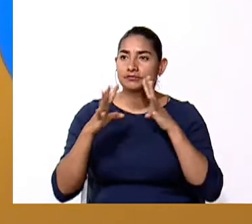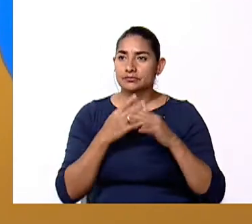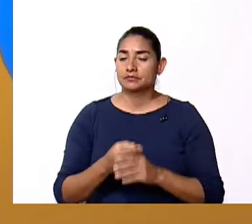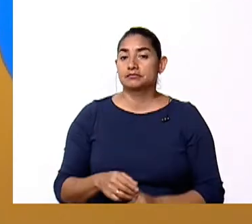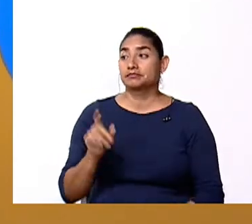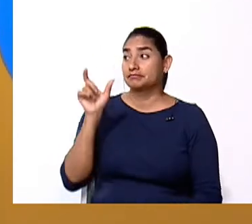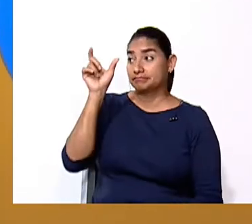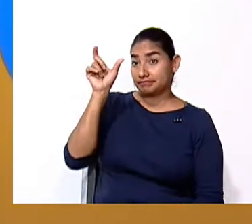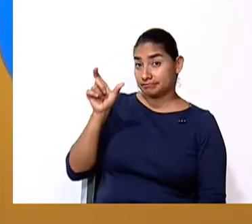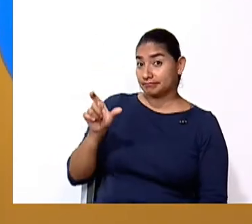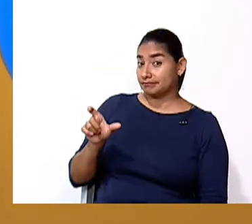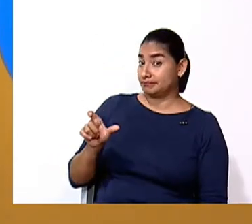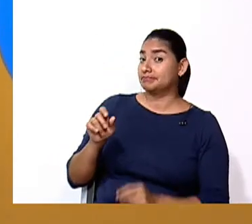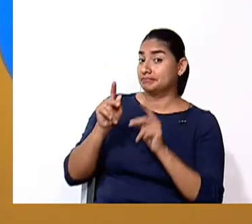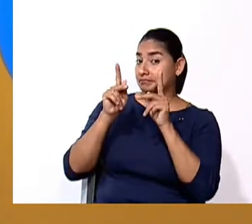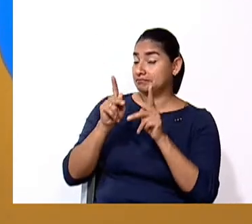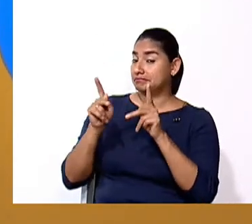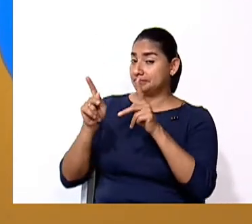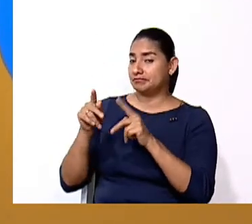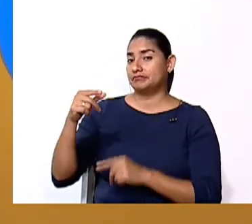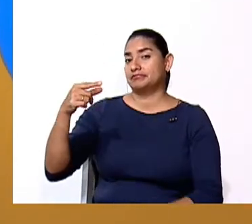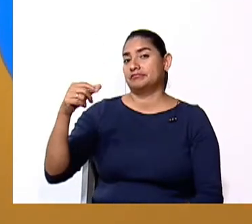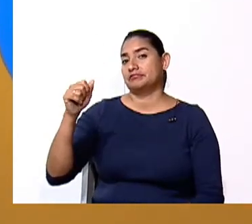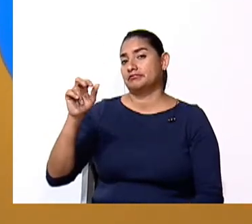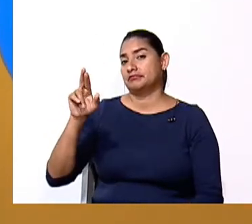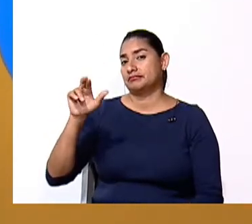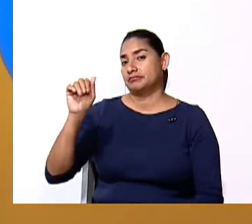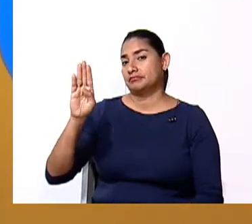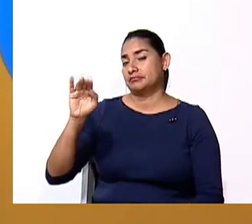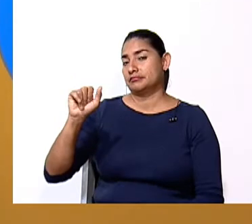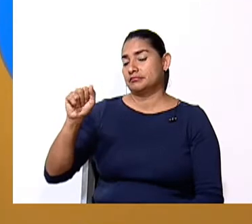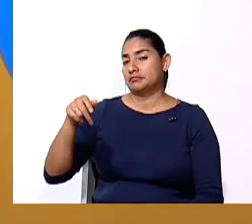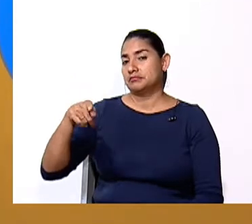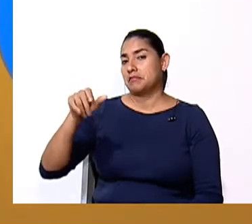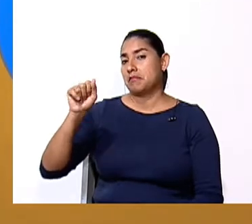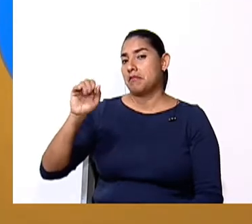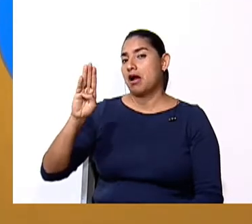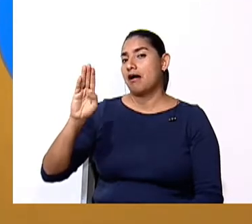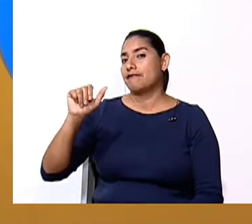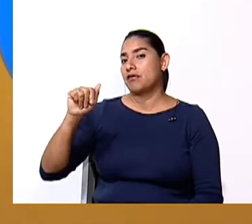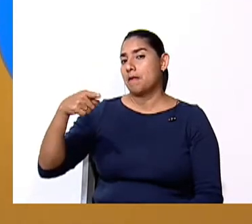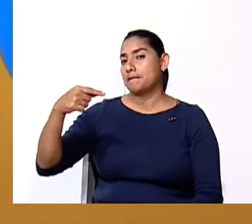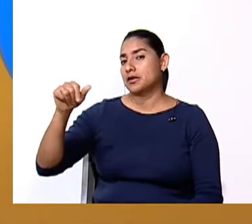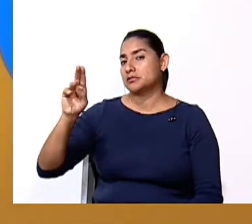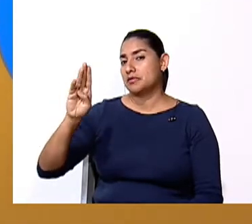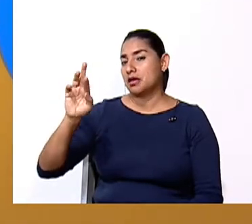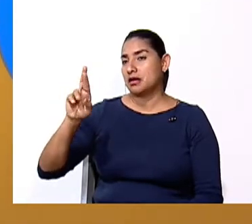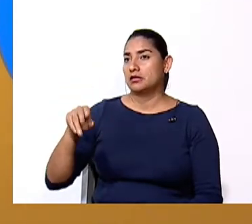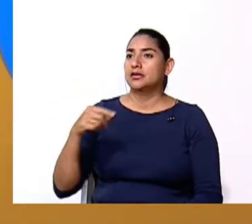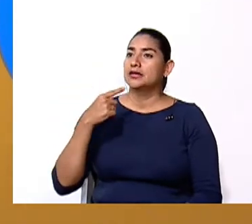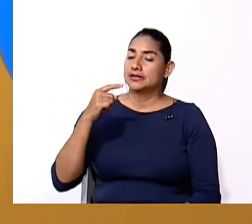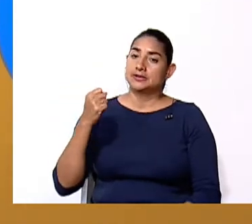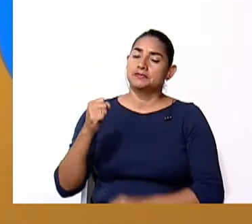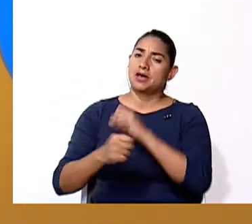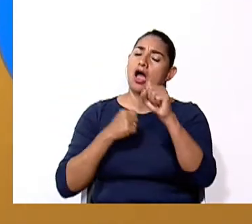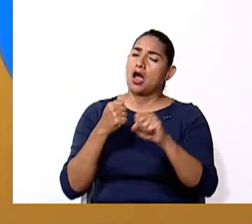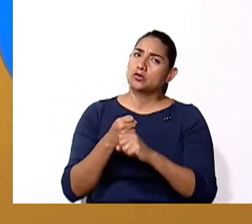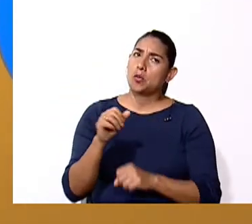pueden decirlo con orgullo. Aquí podemos decir todo lo que queramos, siempre y cuando respetemos a otros.